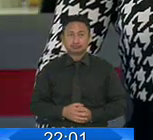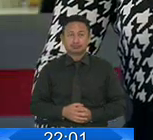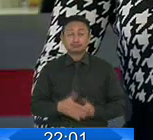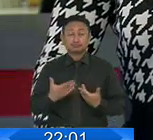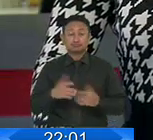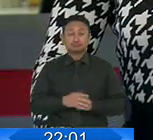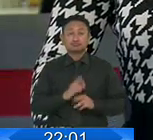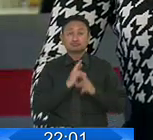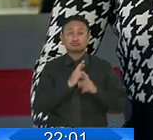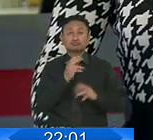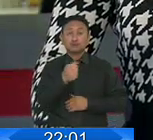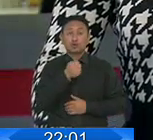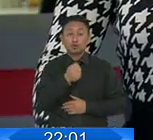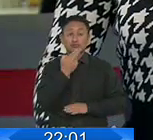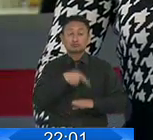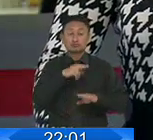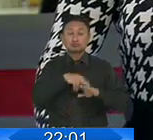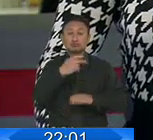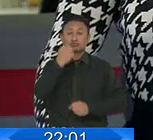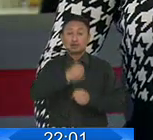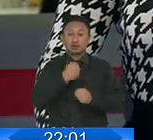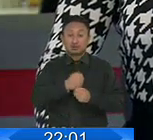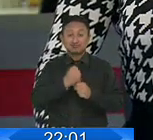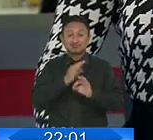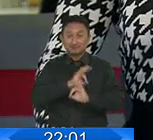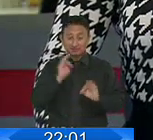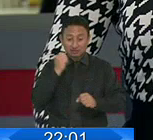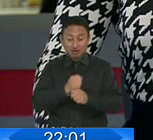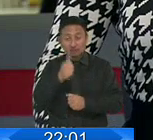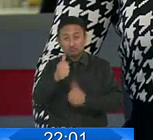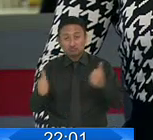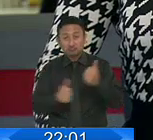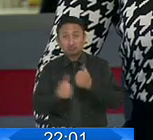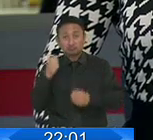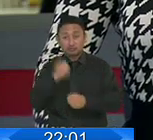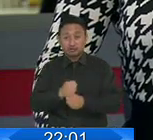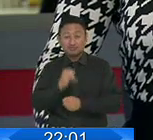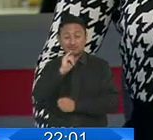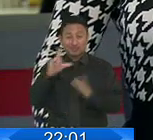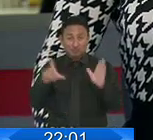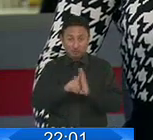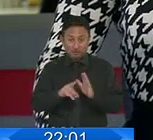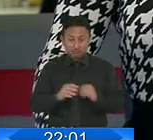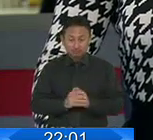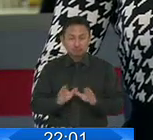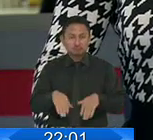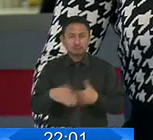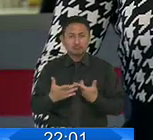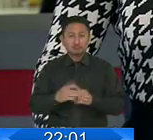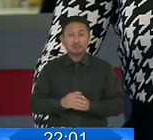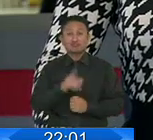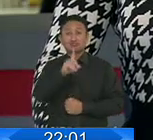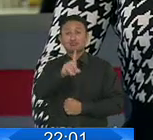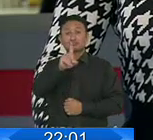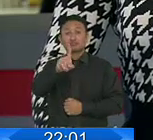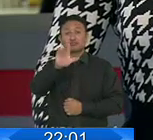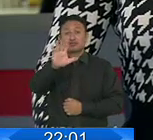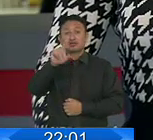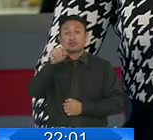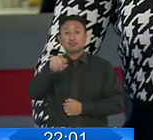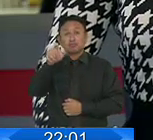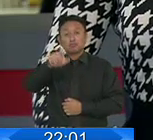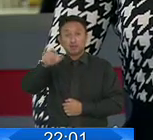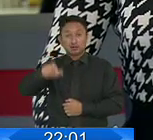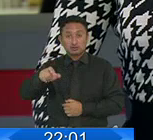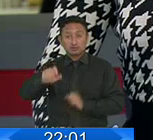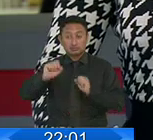Los resultados de la Encuesta Nacional de Empleo, Desempleo y Subempleo del 2019 revelan que más de 115 mil personas se